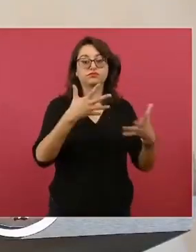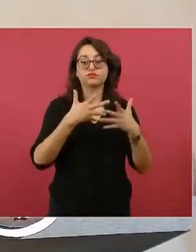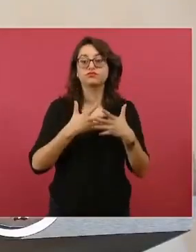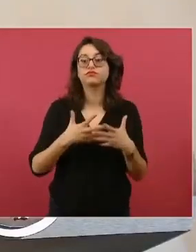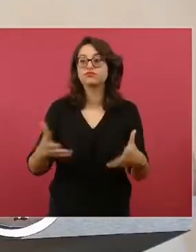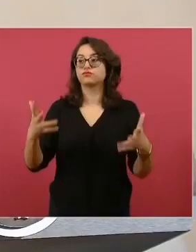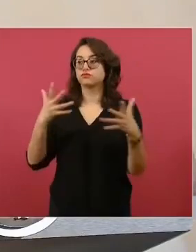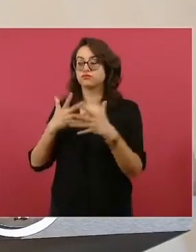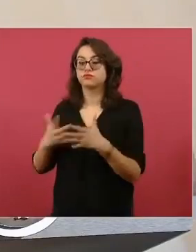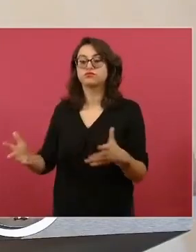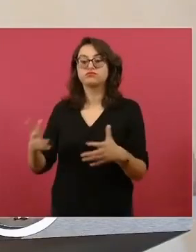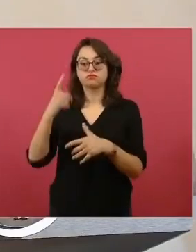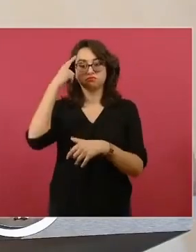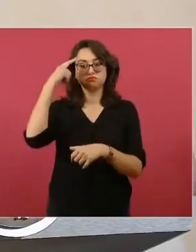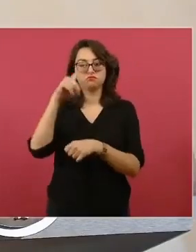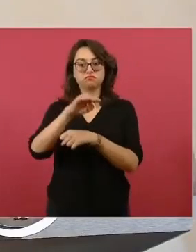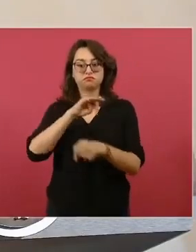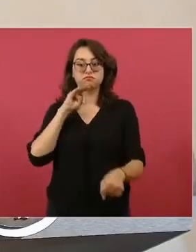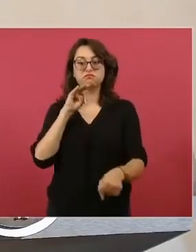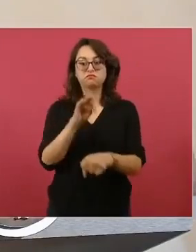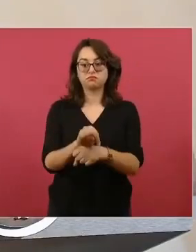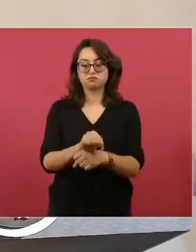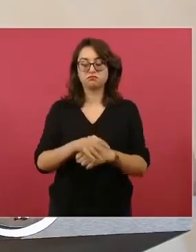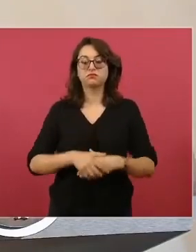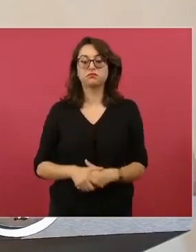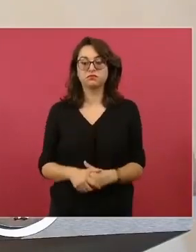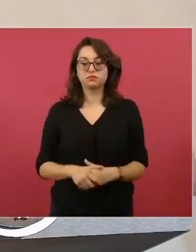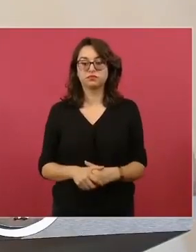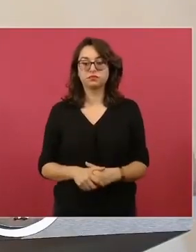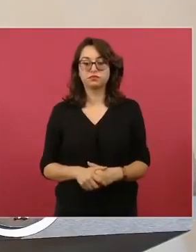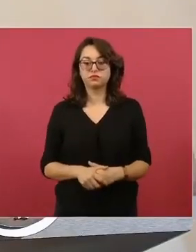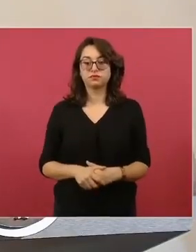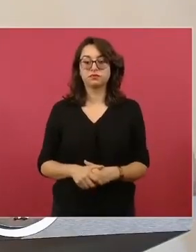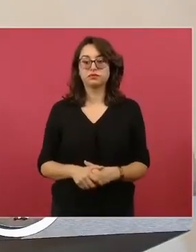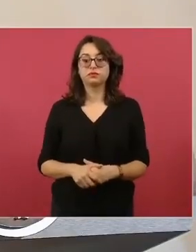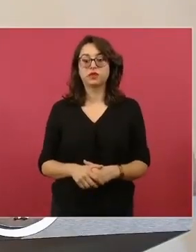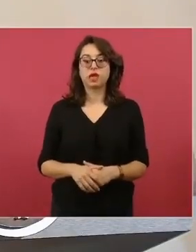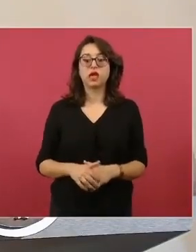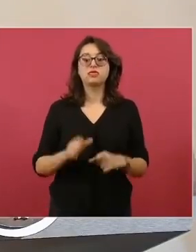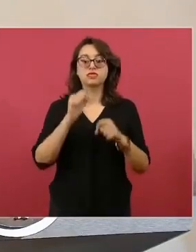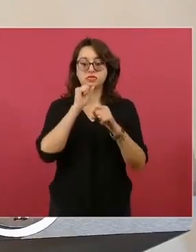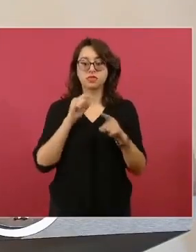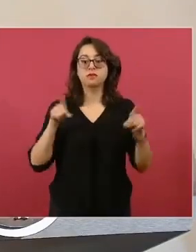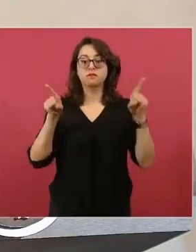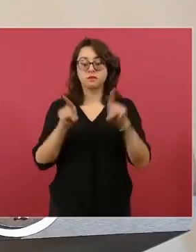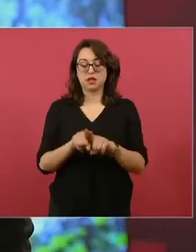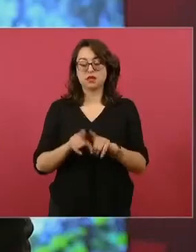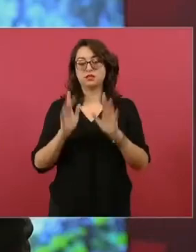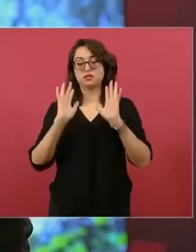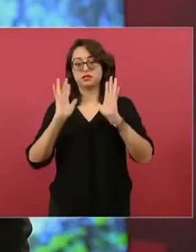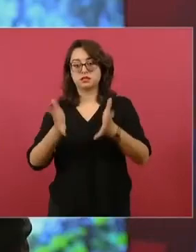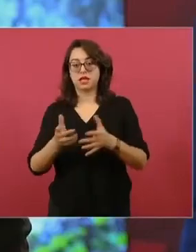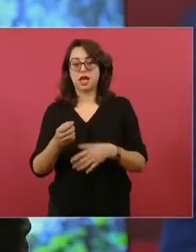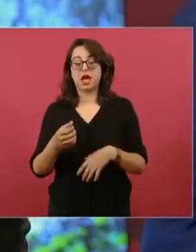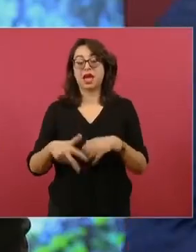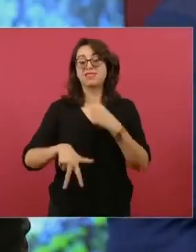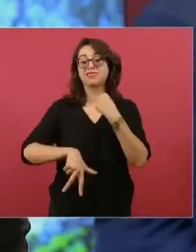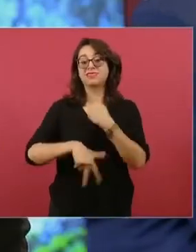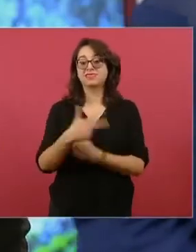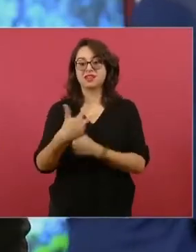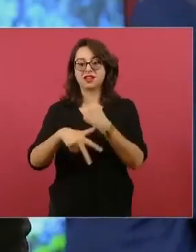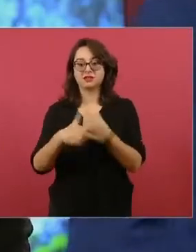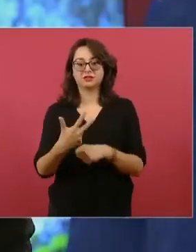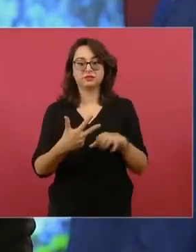La siguiente. También se están haciendo áreas destinadas voluntariamente a la conservación, se tiene 13 nuevas